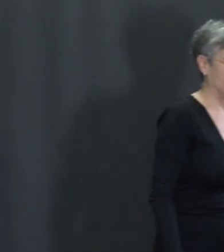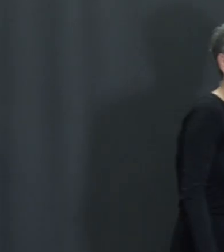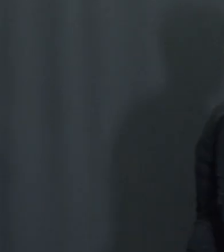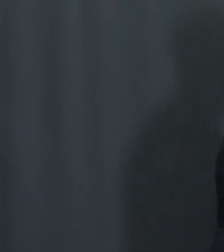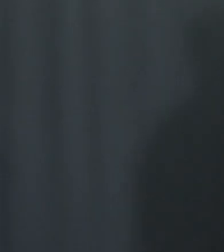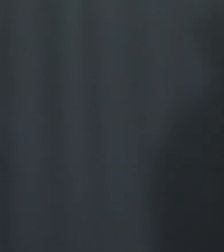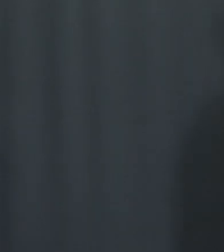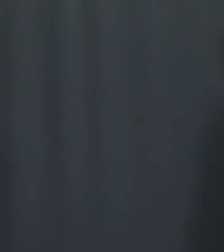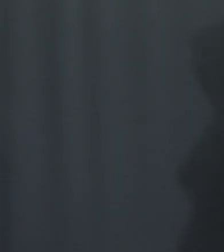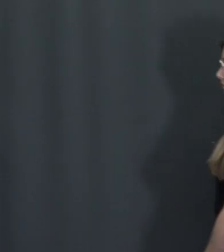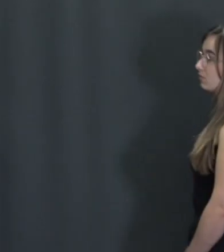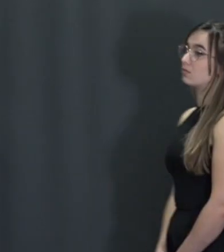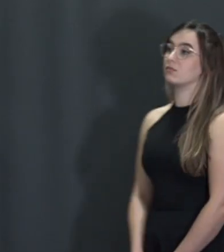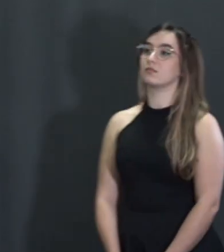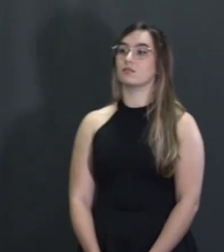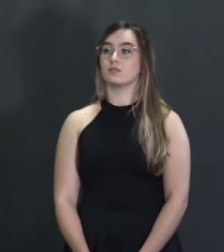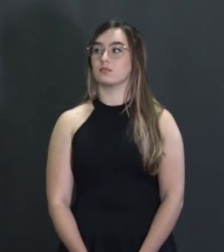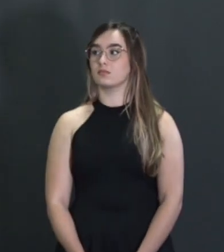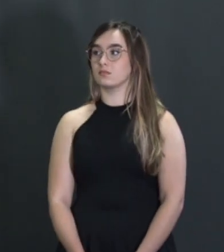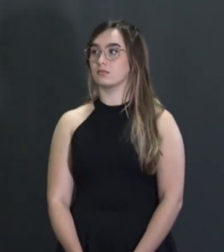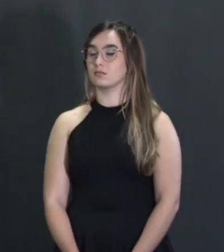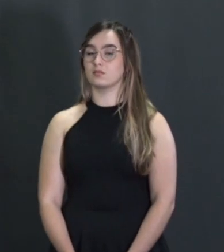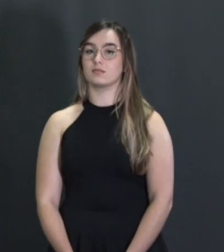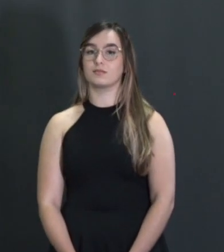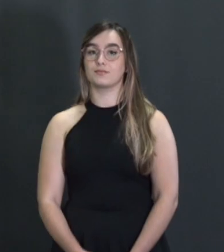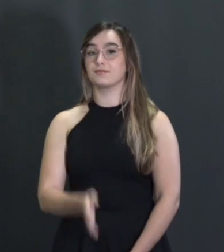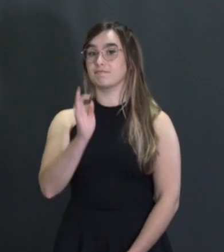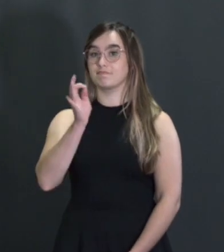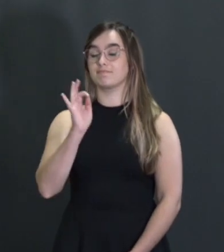cambio cultural. Creo que